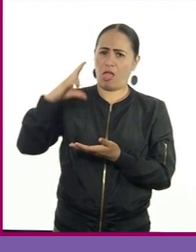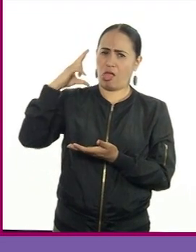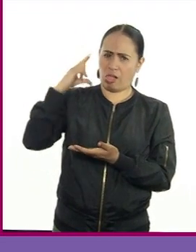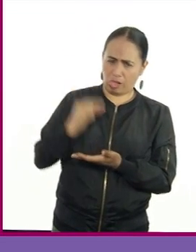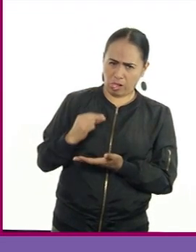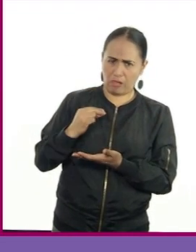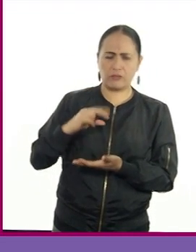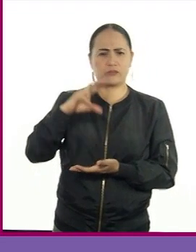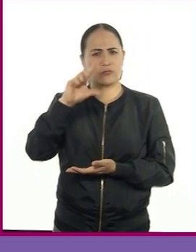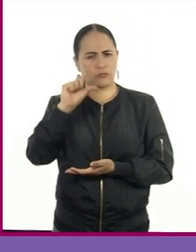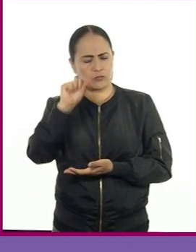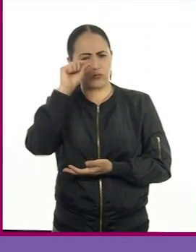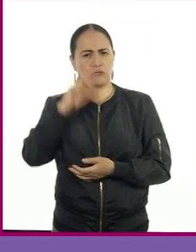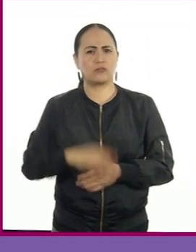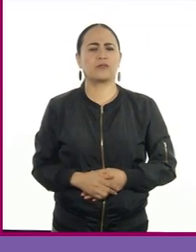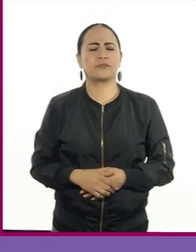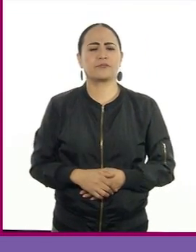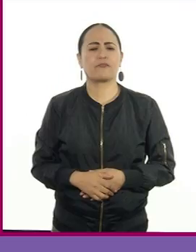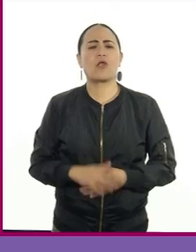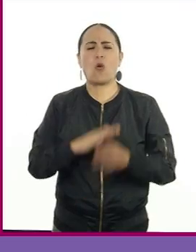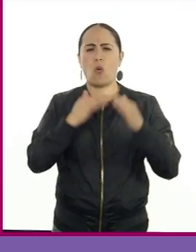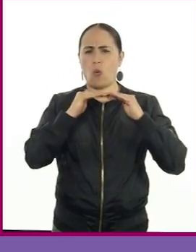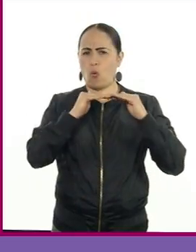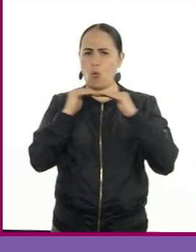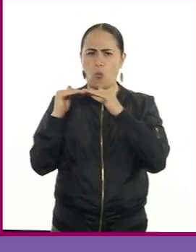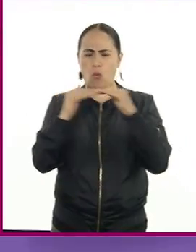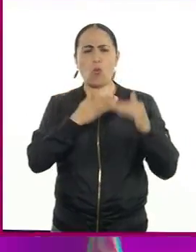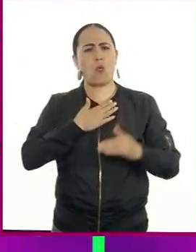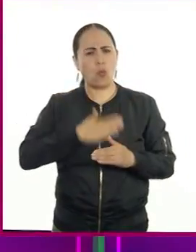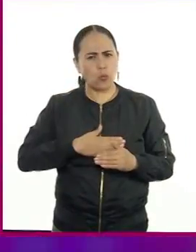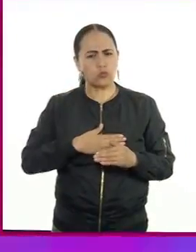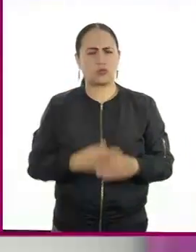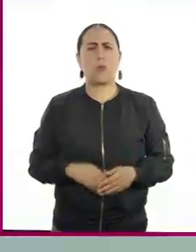es lo justo para todas las personas. Para hacer valer mi dignidad.